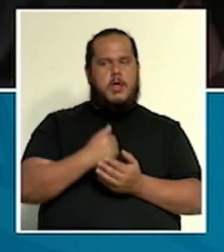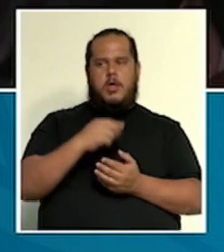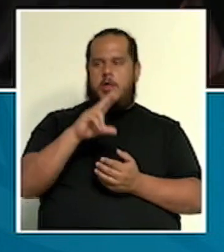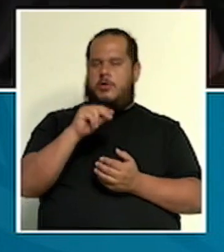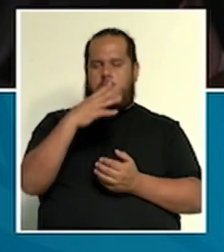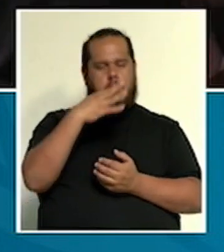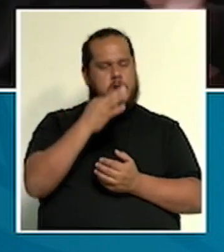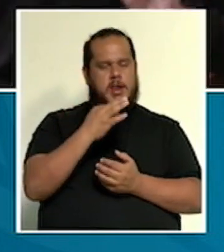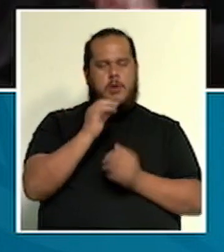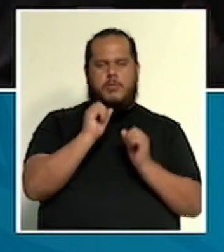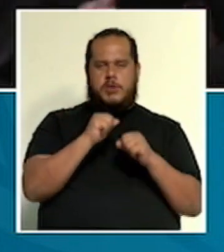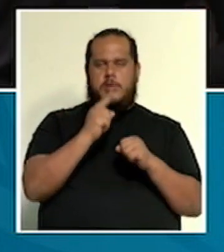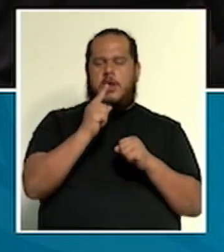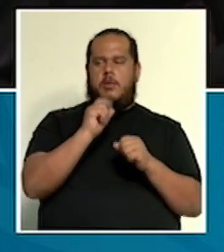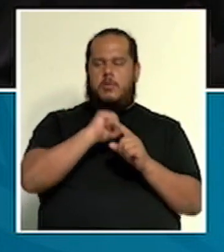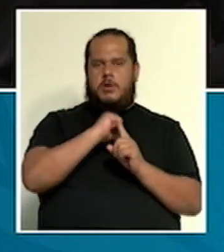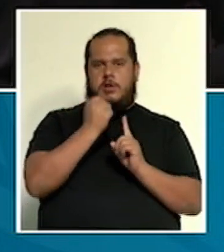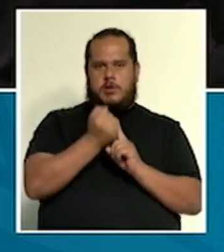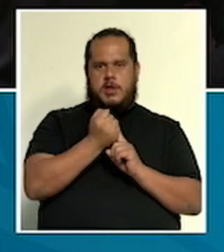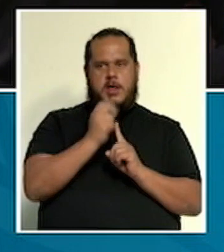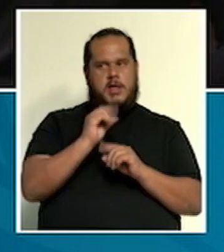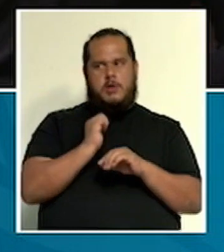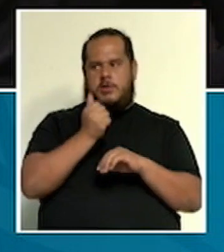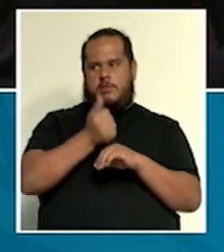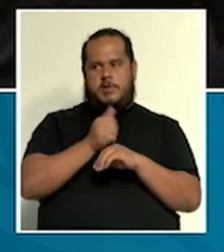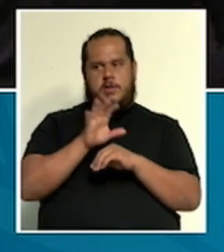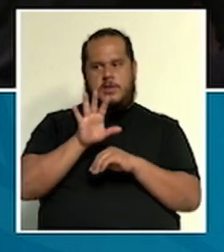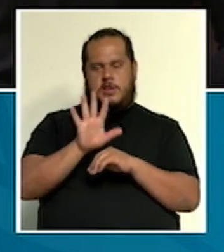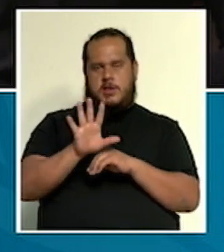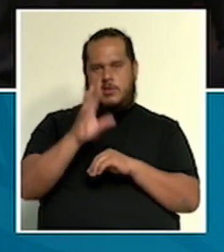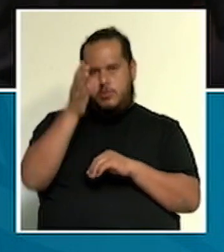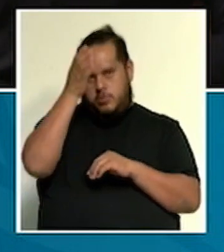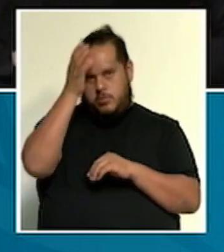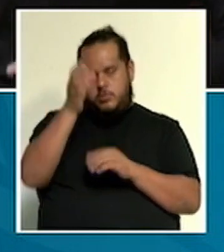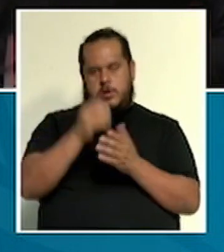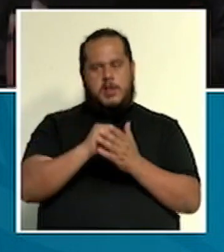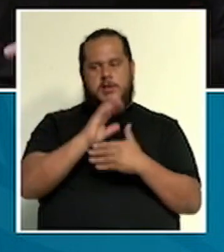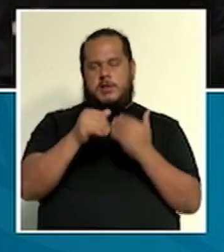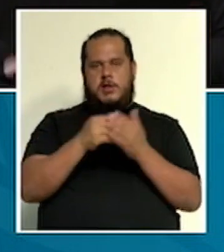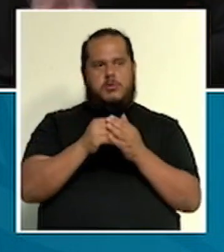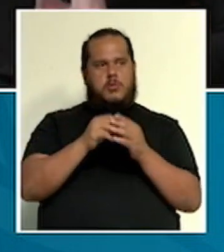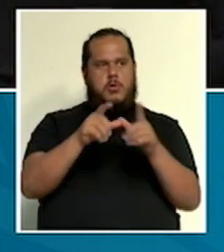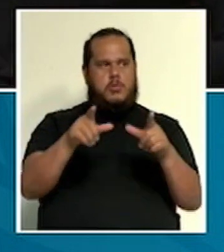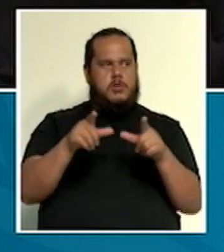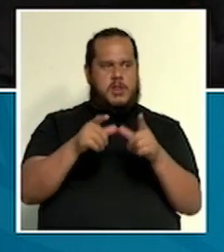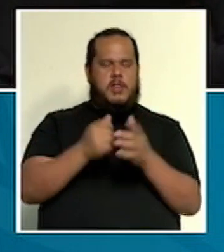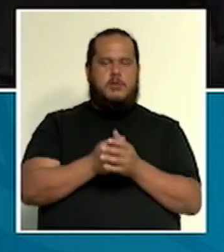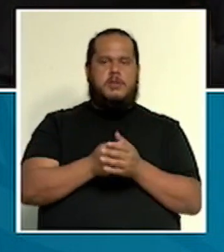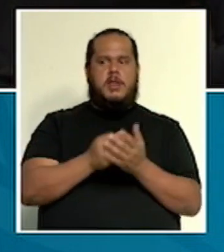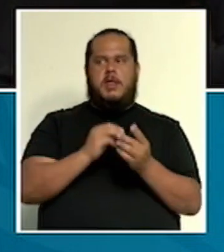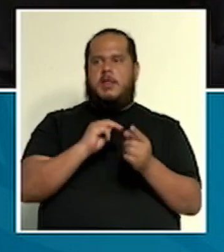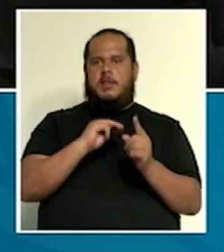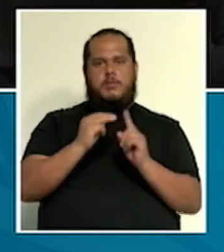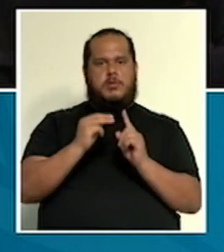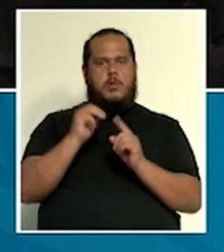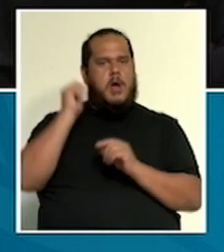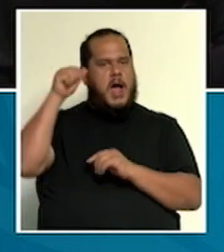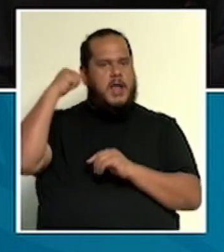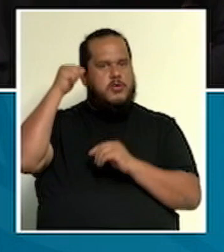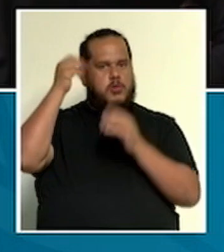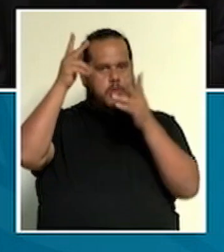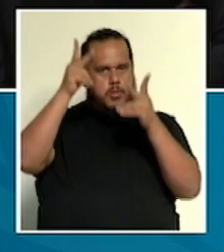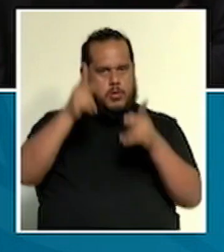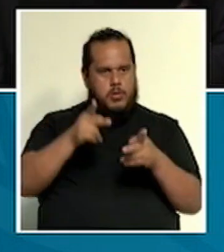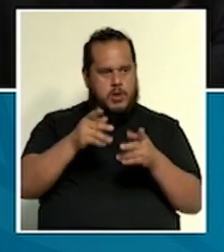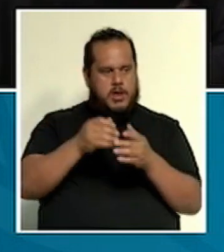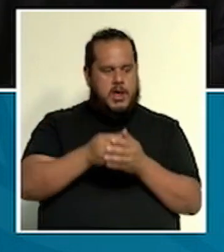una sociedad que no se defina desde su cultura, desde todas las vertientes, desde la visión antropológica, en donde